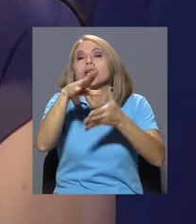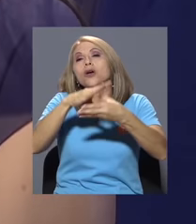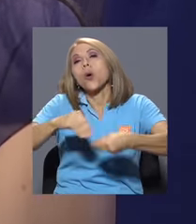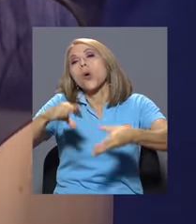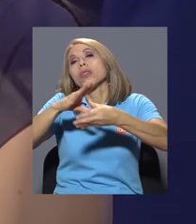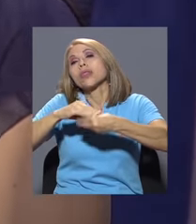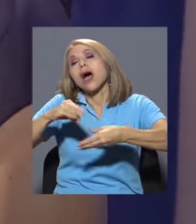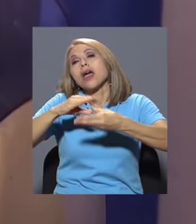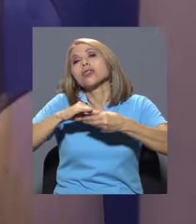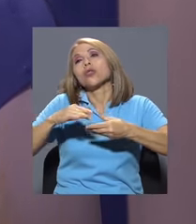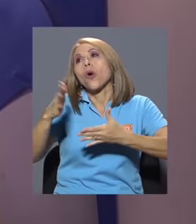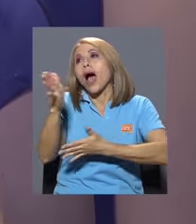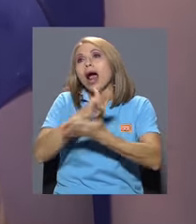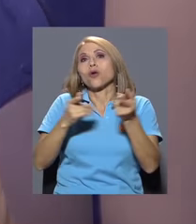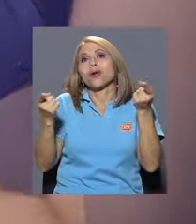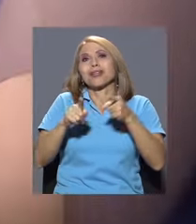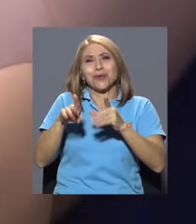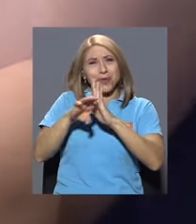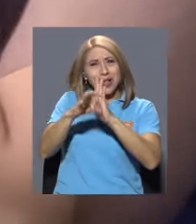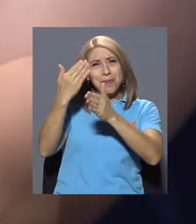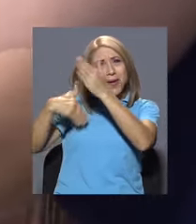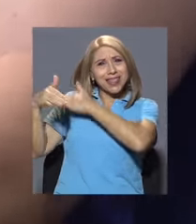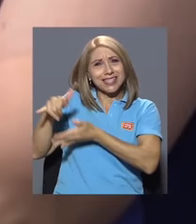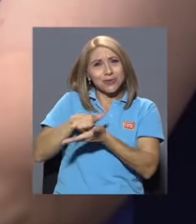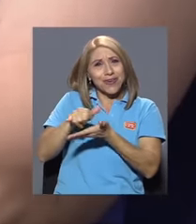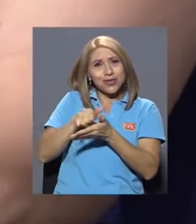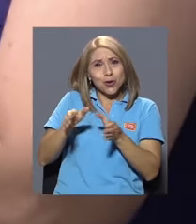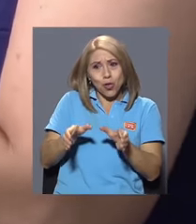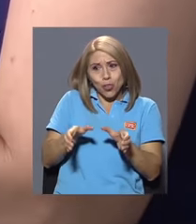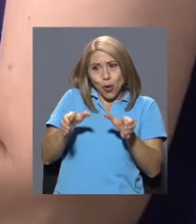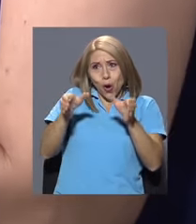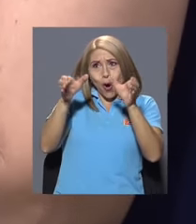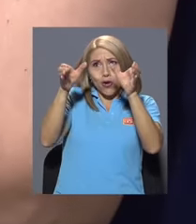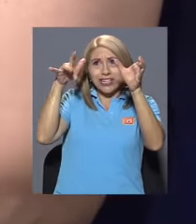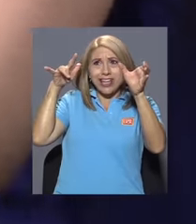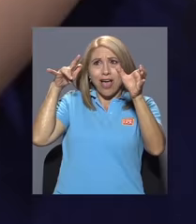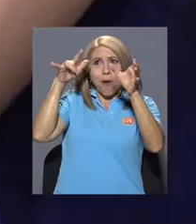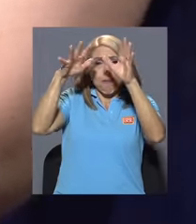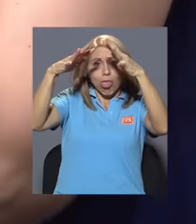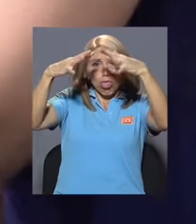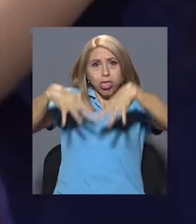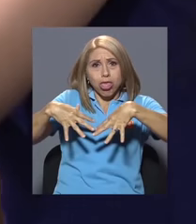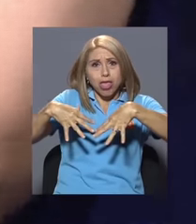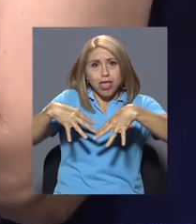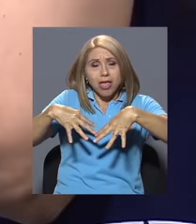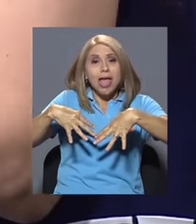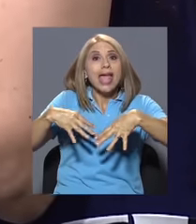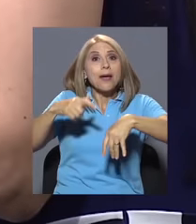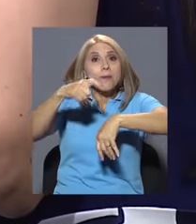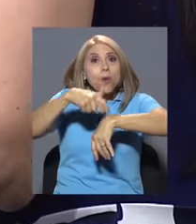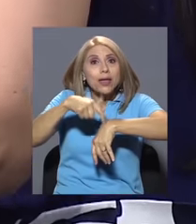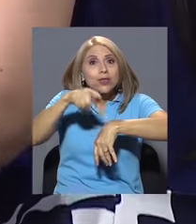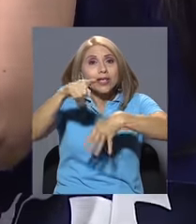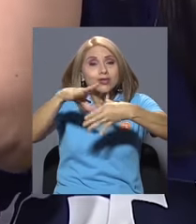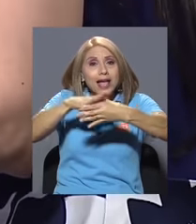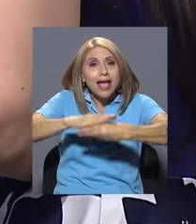terrorista, por ejemplo, el de las Torres Gemelas, aun cuando empieces a contar esa historia, en el momento que tú empiezas a contar esa historia, se convierte en